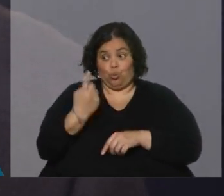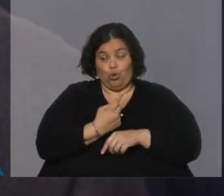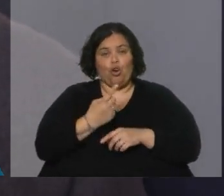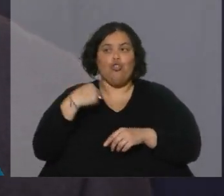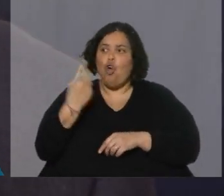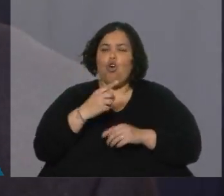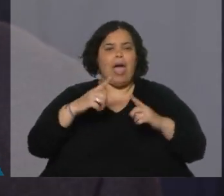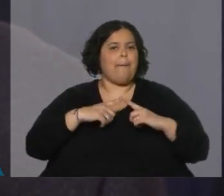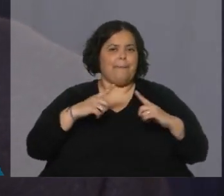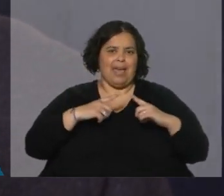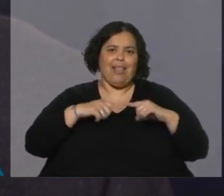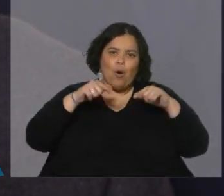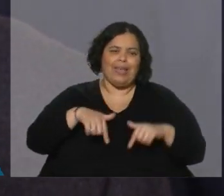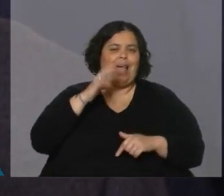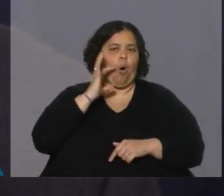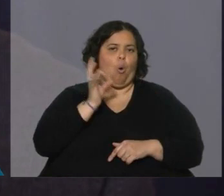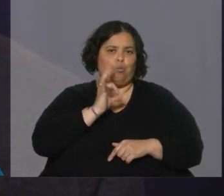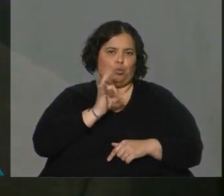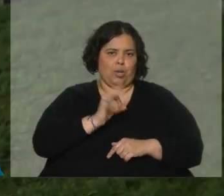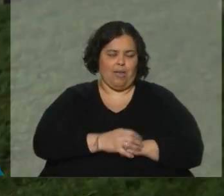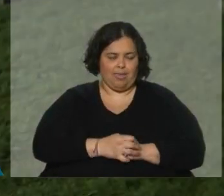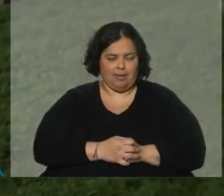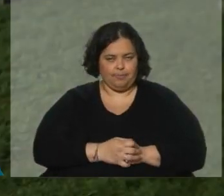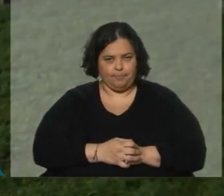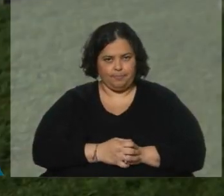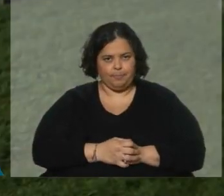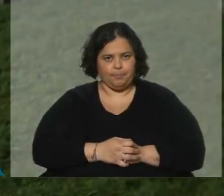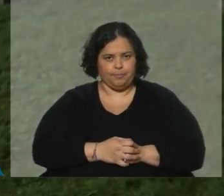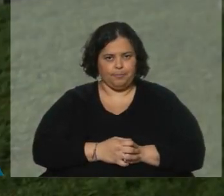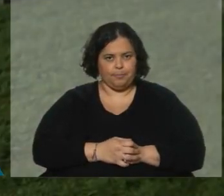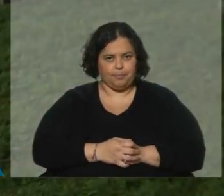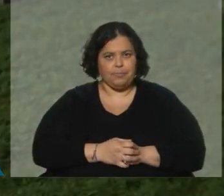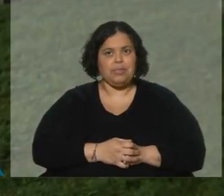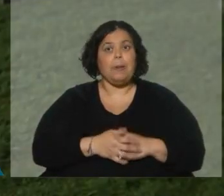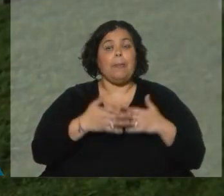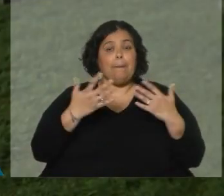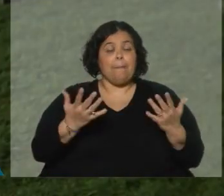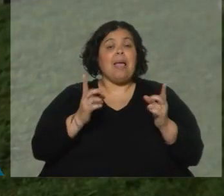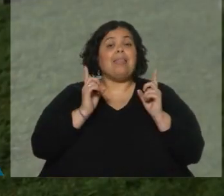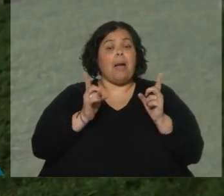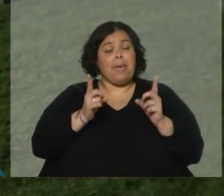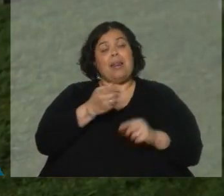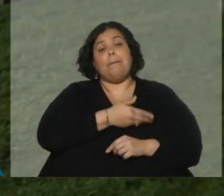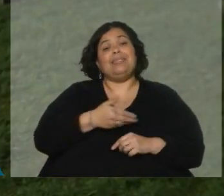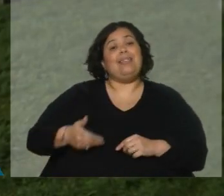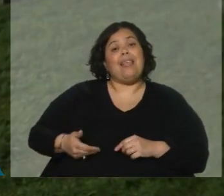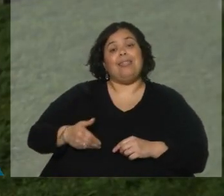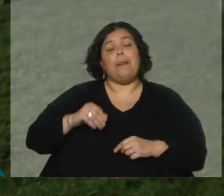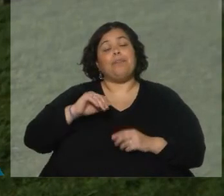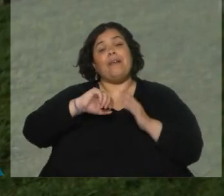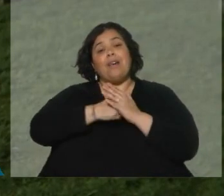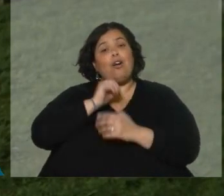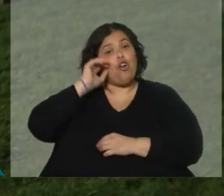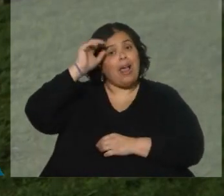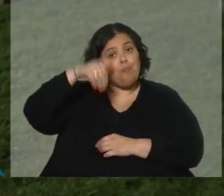que se diera esta oportunidad bien Lo cierto es que también el presidente del Banco República destacó